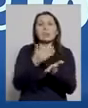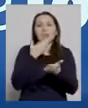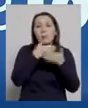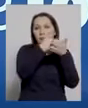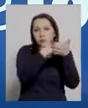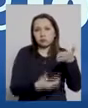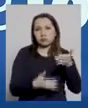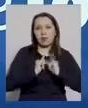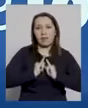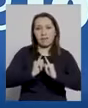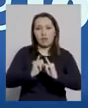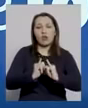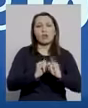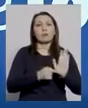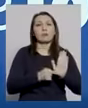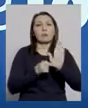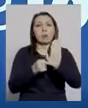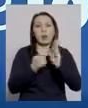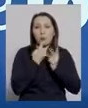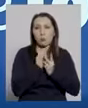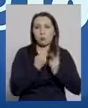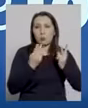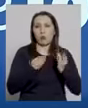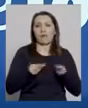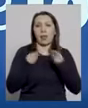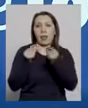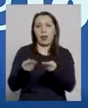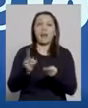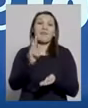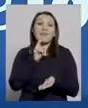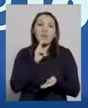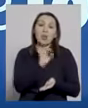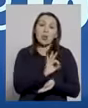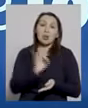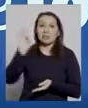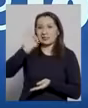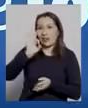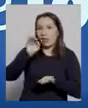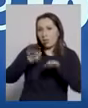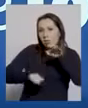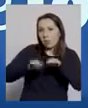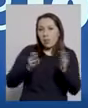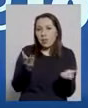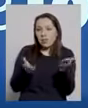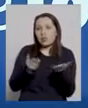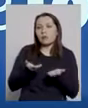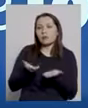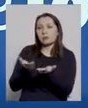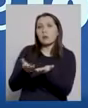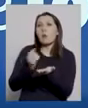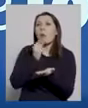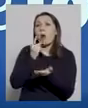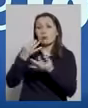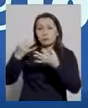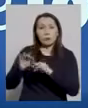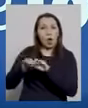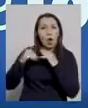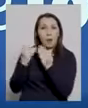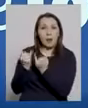informe epidemiológico que se entregará el viernes o sábado, dependiendo de la disponibilidad de la